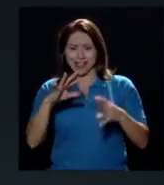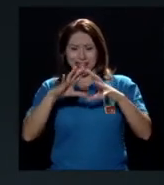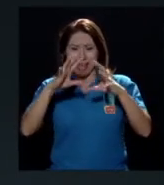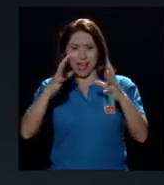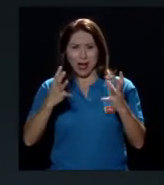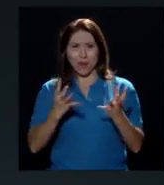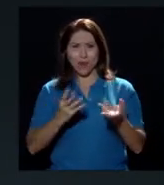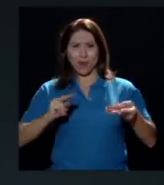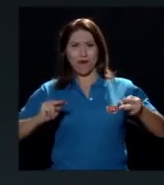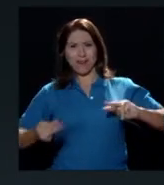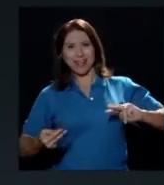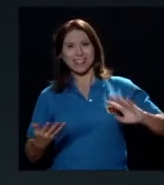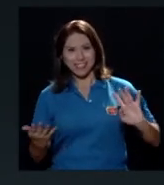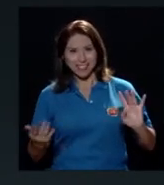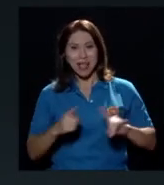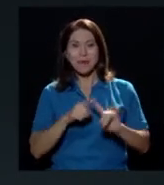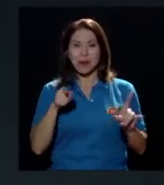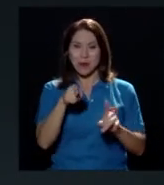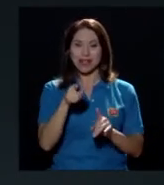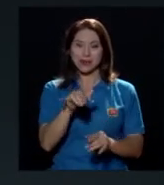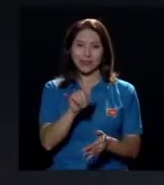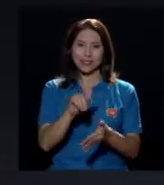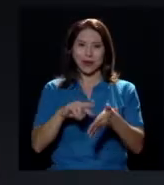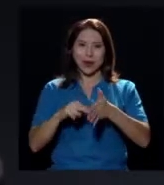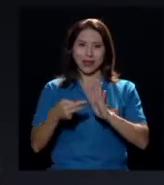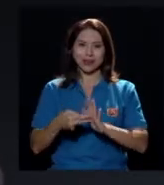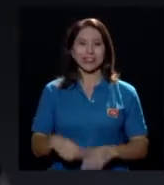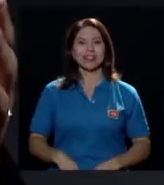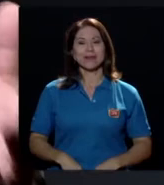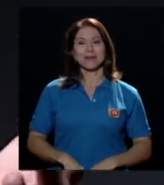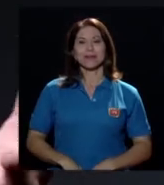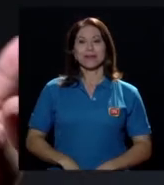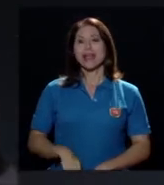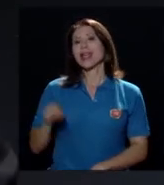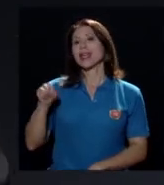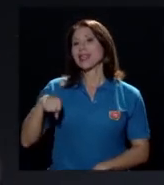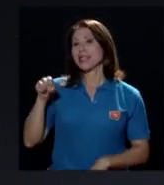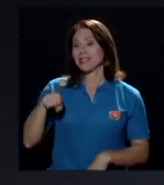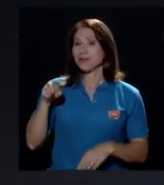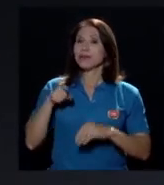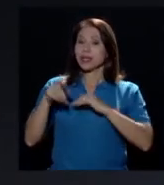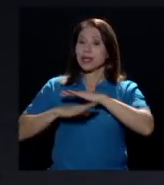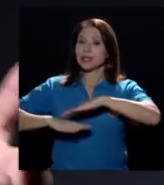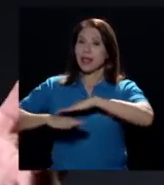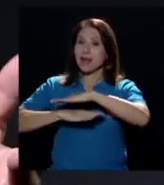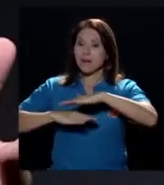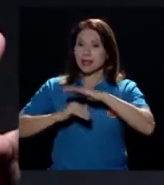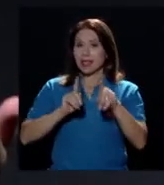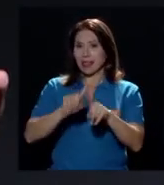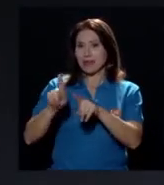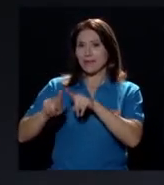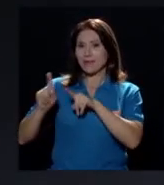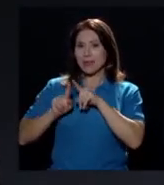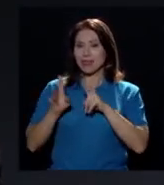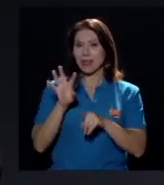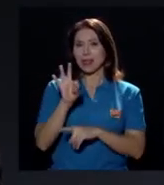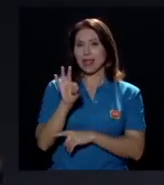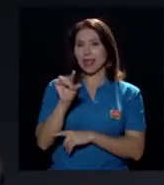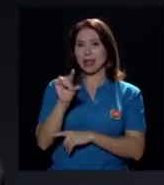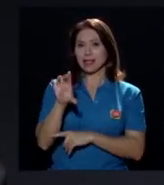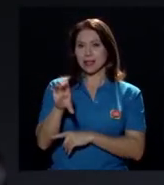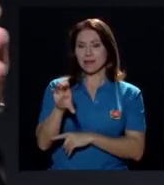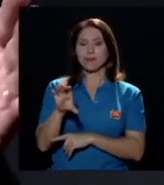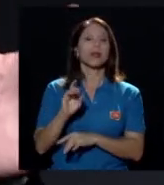el mundo al revés, pero en eso consiste. Sí, esa es la base de los tratados de libre comercio. Entonces, como el tiempo ha